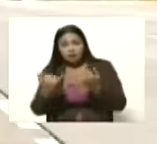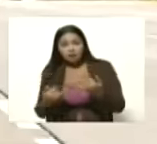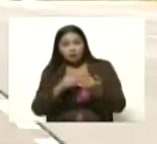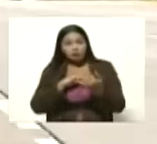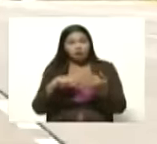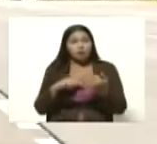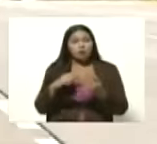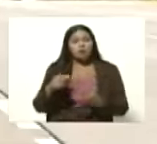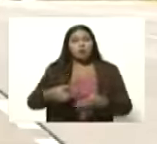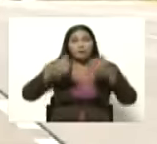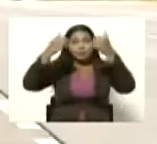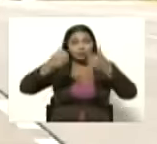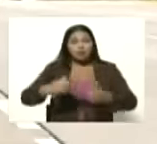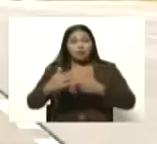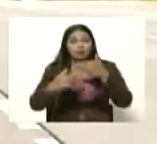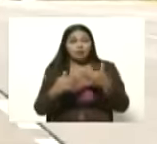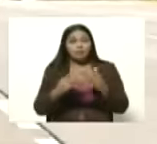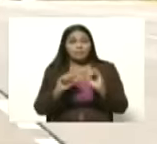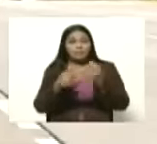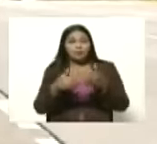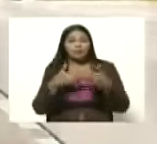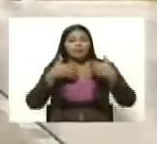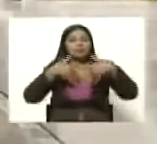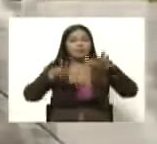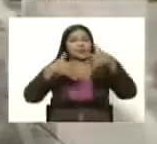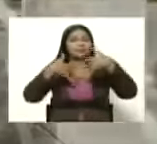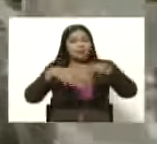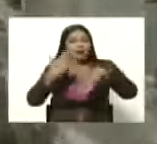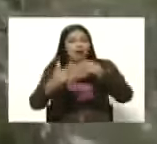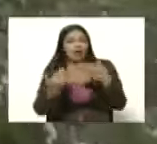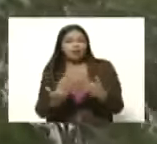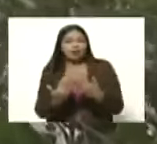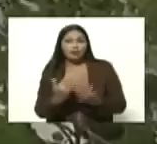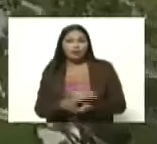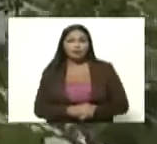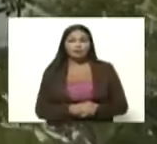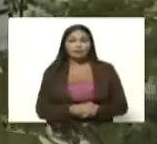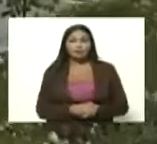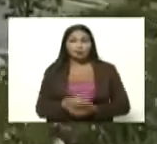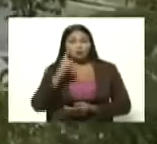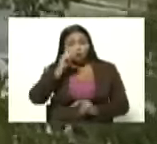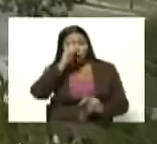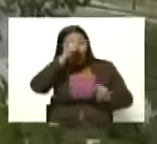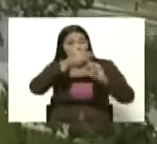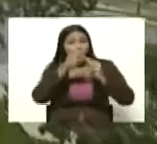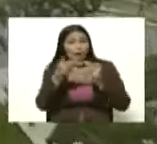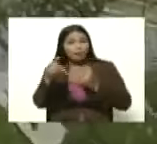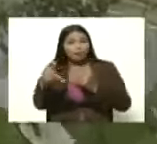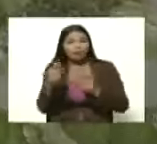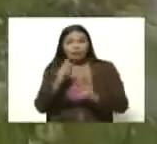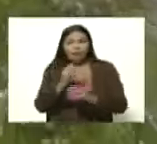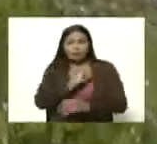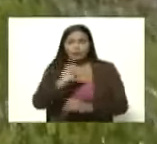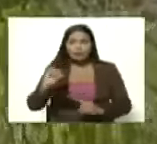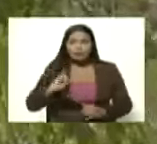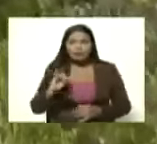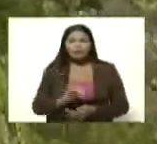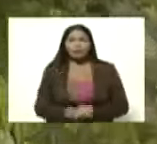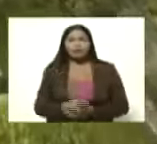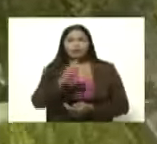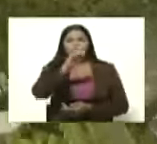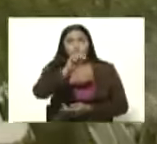próceres en lo que será entonces este gran desfile cívico-militar para conmemorar esta acta de independencia de